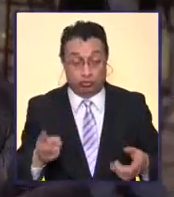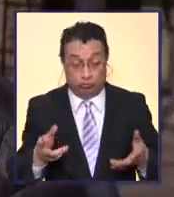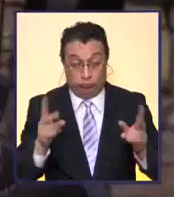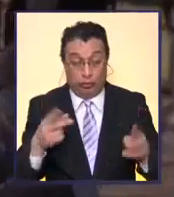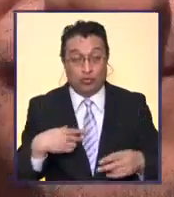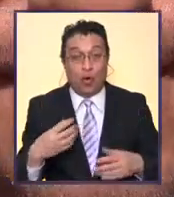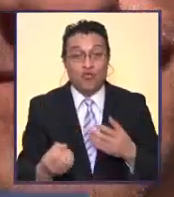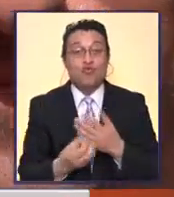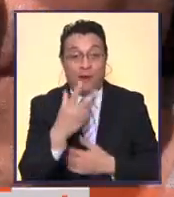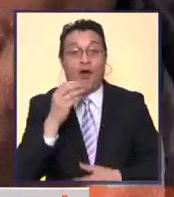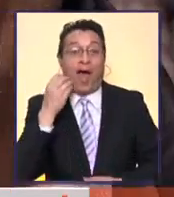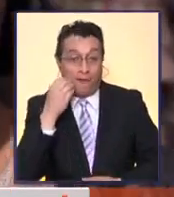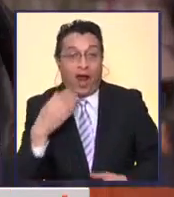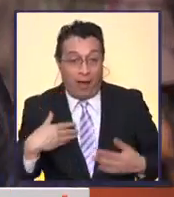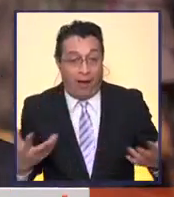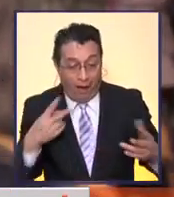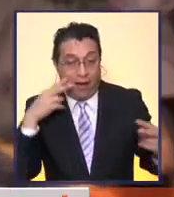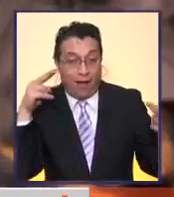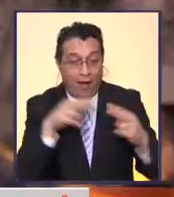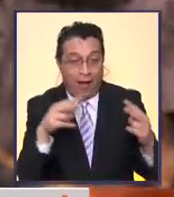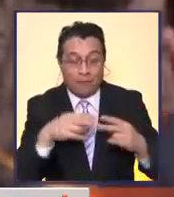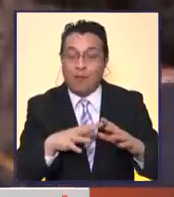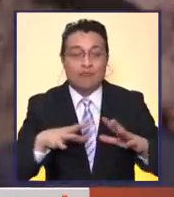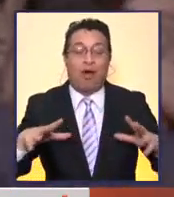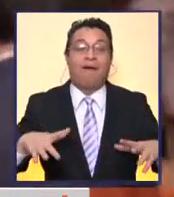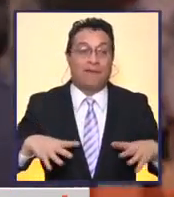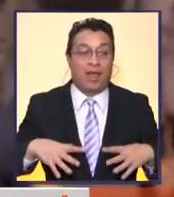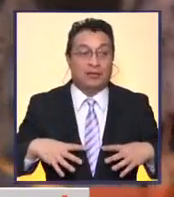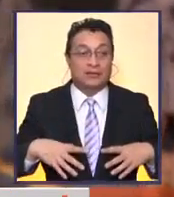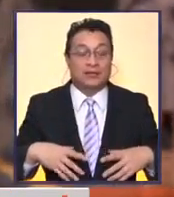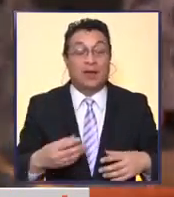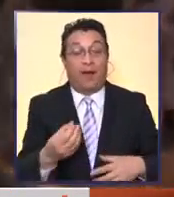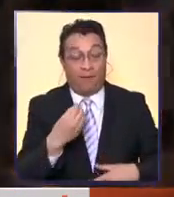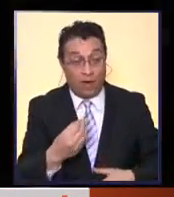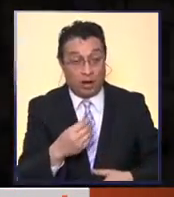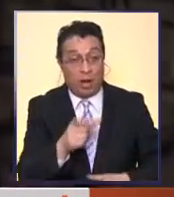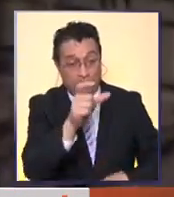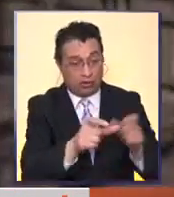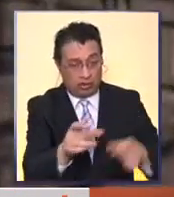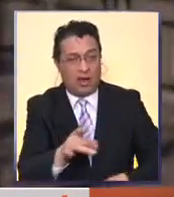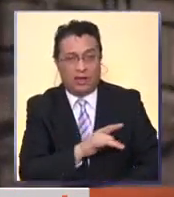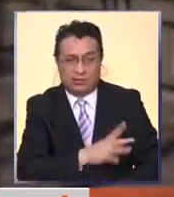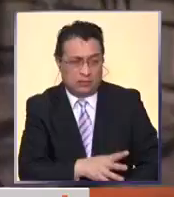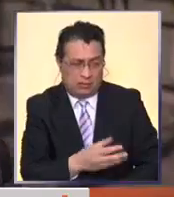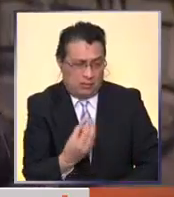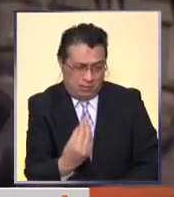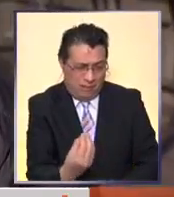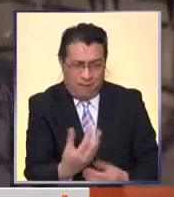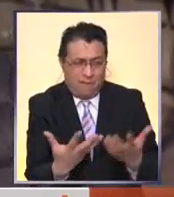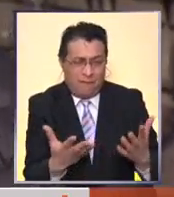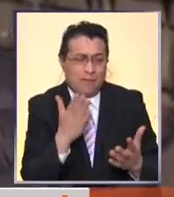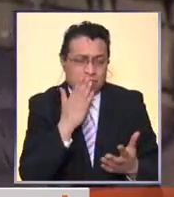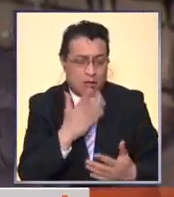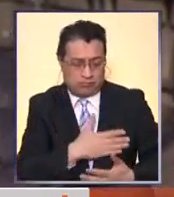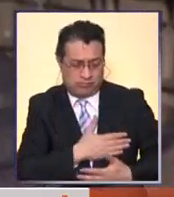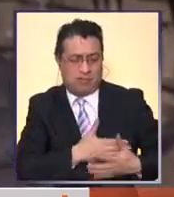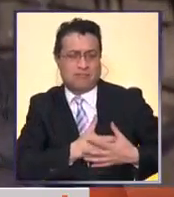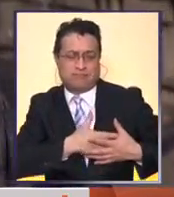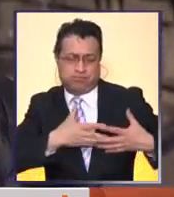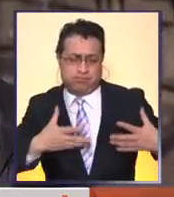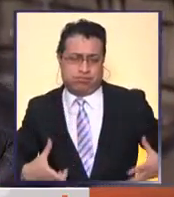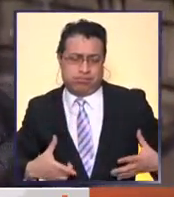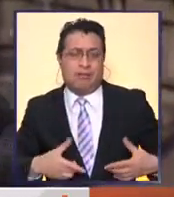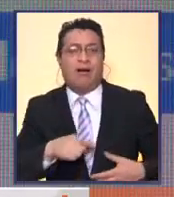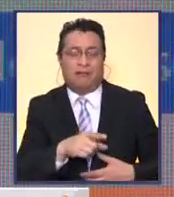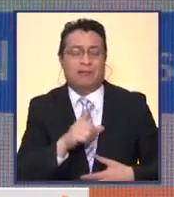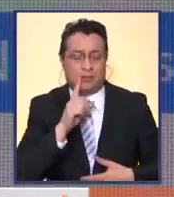una nueva abuela, entonces es muy feliz. Va a ser bueno, porque la gente chilena son increíbles y siempre tienen corazones grandes y yo creo que ella